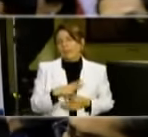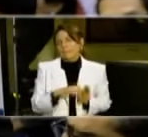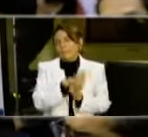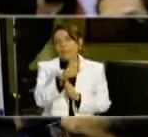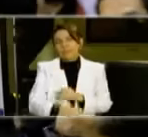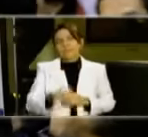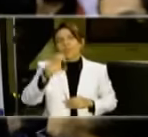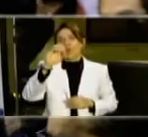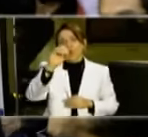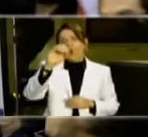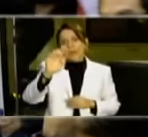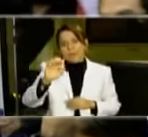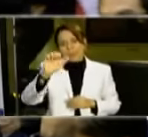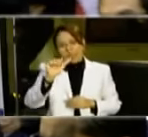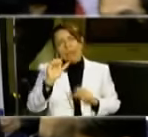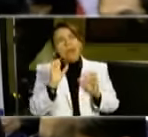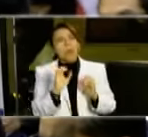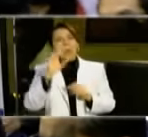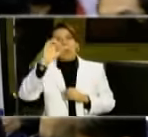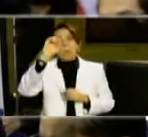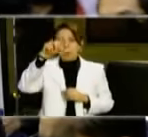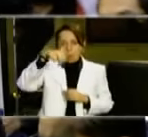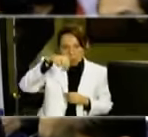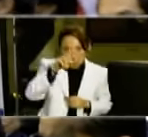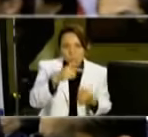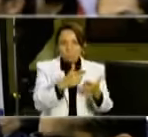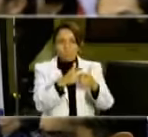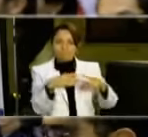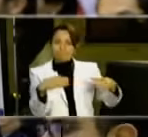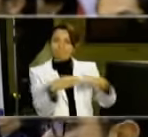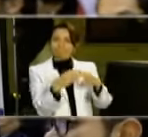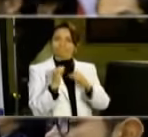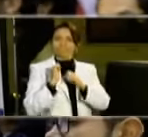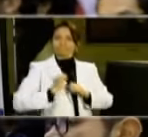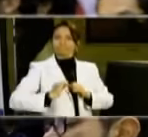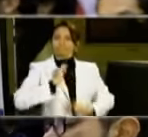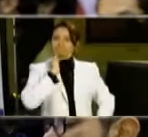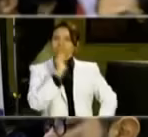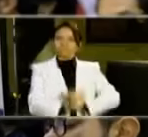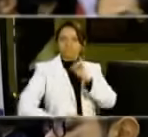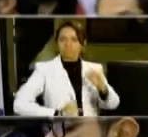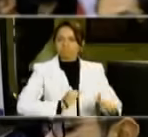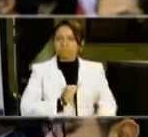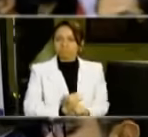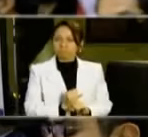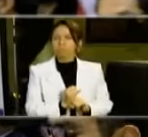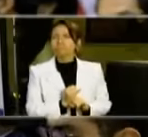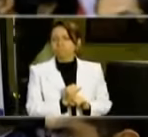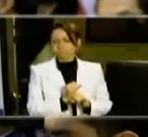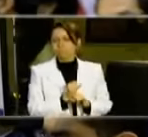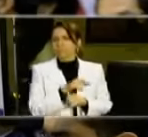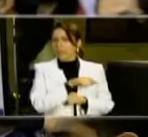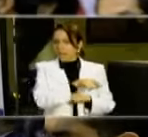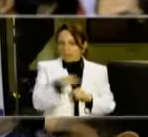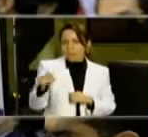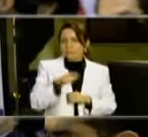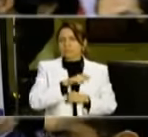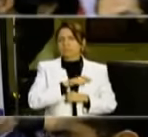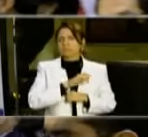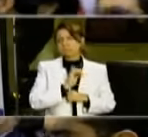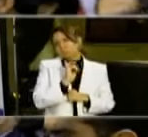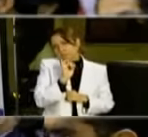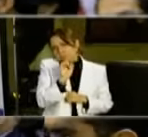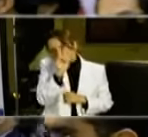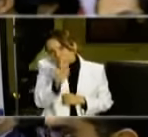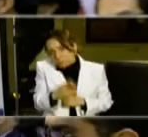como la ONU misma, más allá de una reforma que se pueda anexar a los textos que ya se tienen de